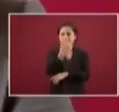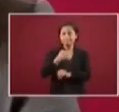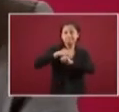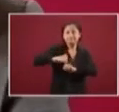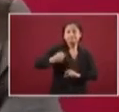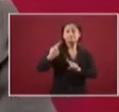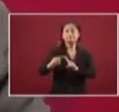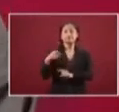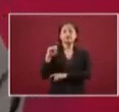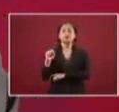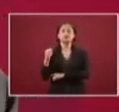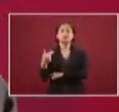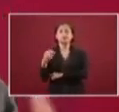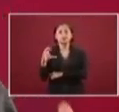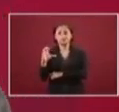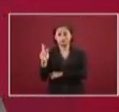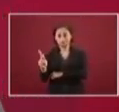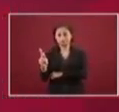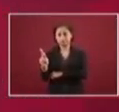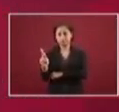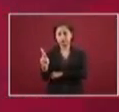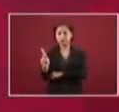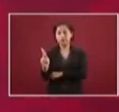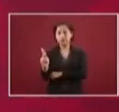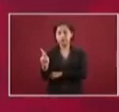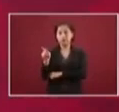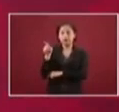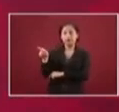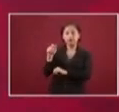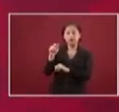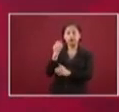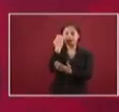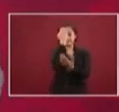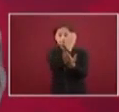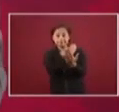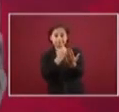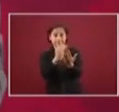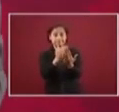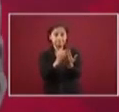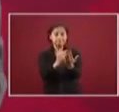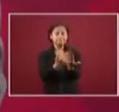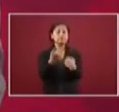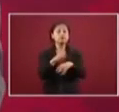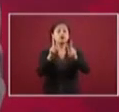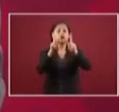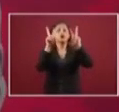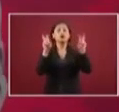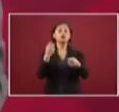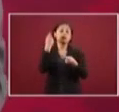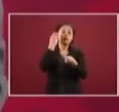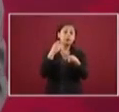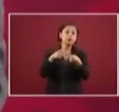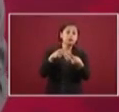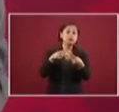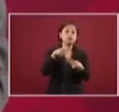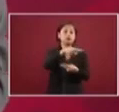cabo una revisión de todo lo que tiene que ver con las pensiones, rendimientos